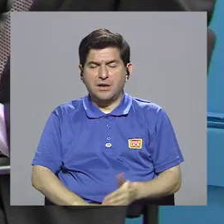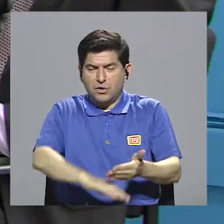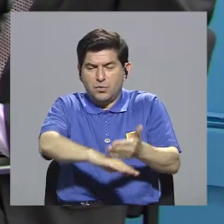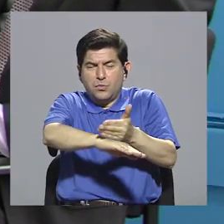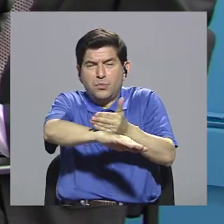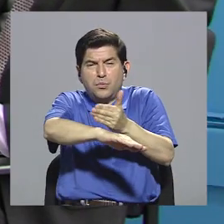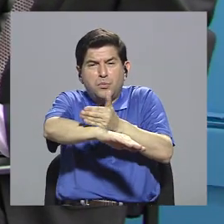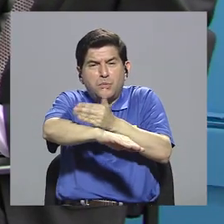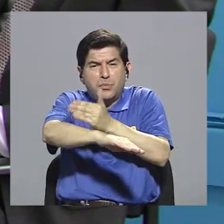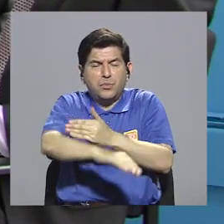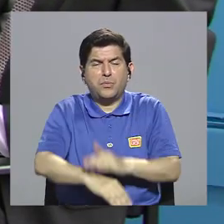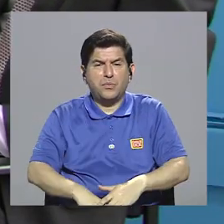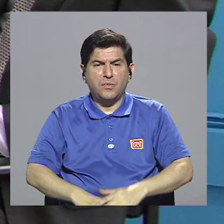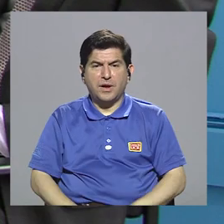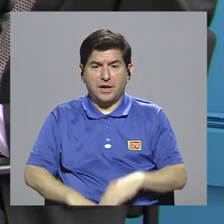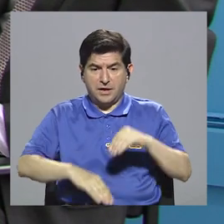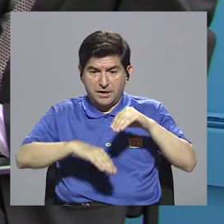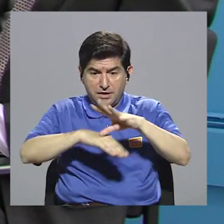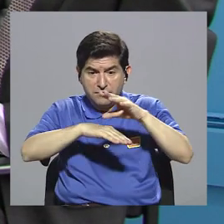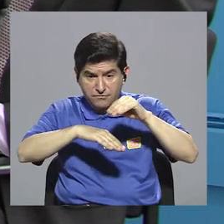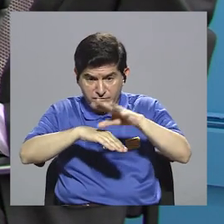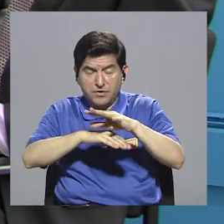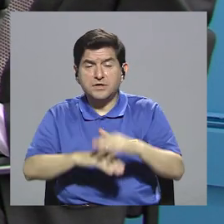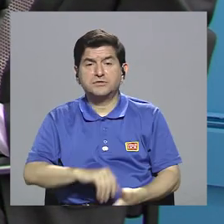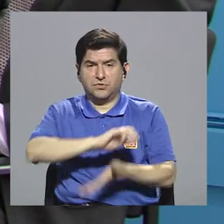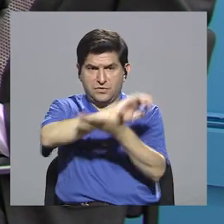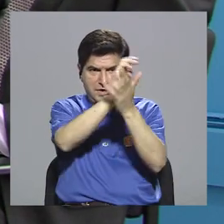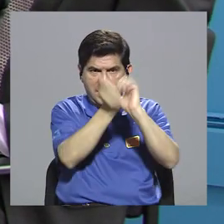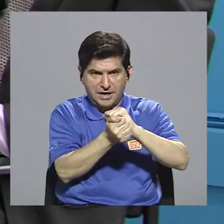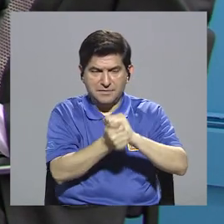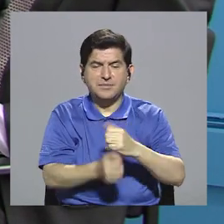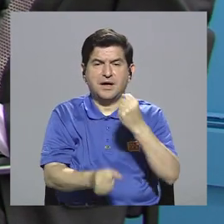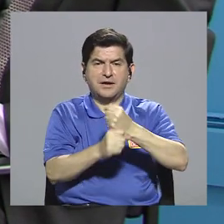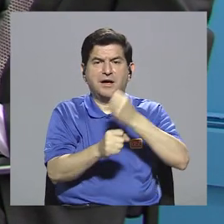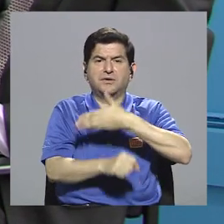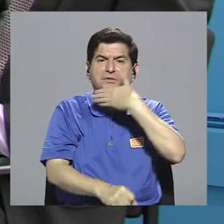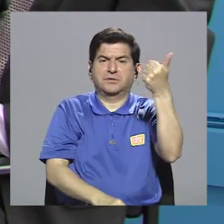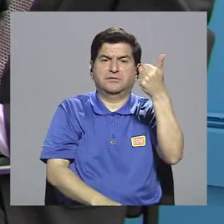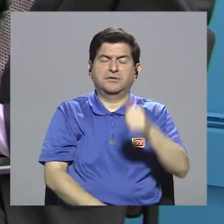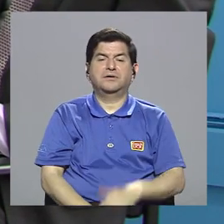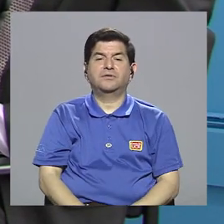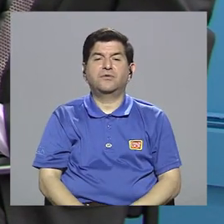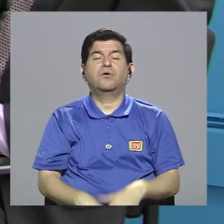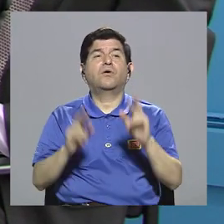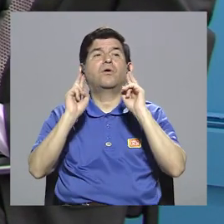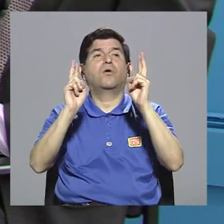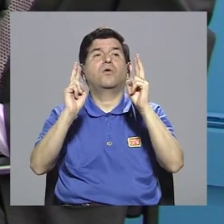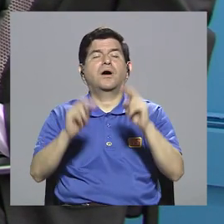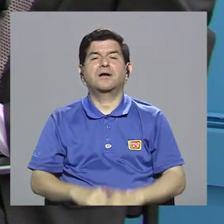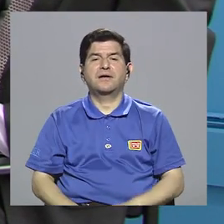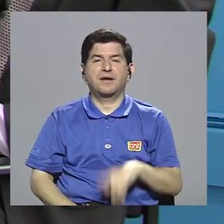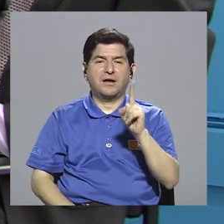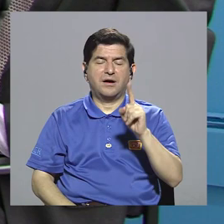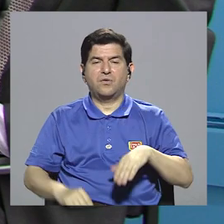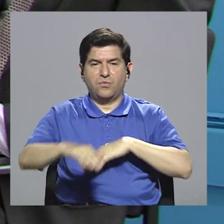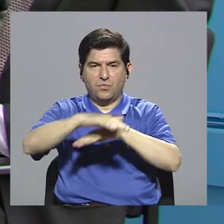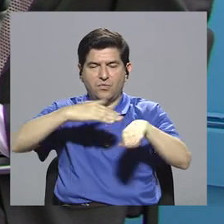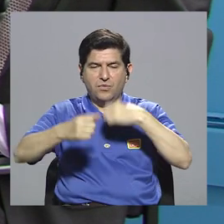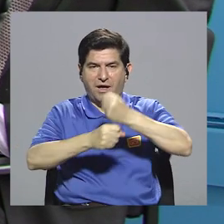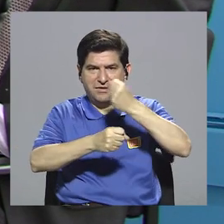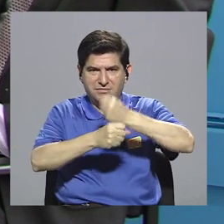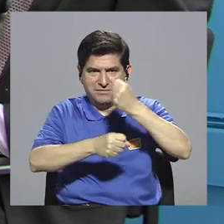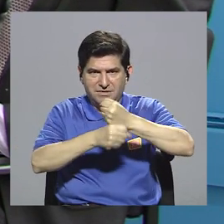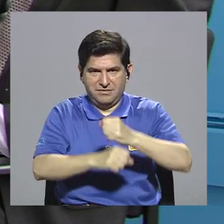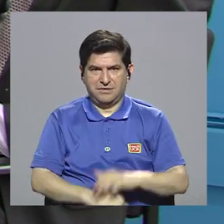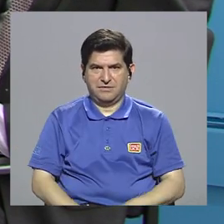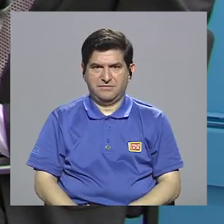en producirse en el mejor trabajo y ojalá que se transforme en una plataforma de trabajo que también